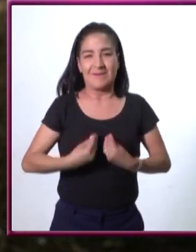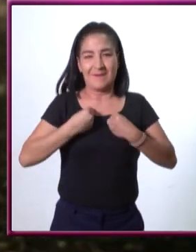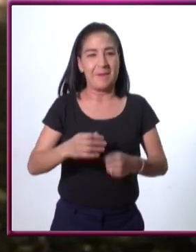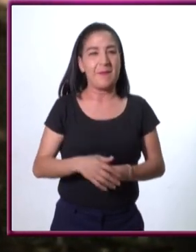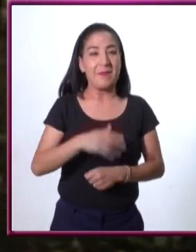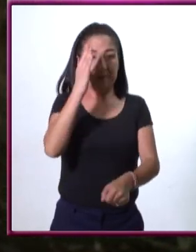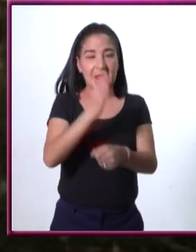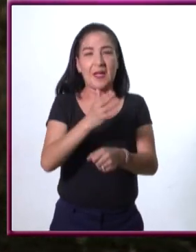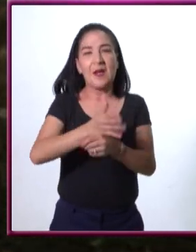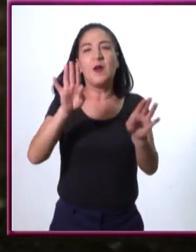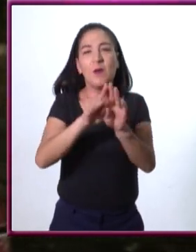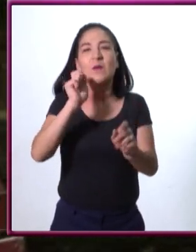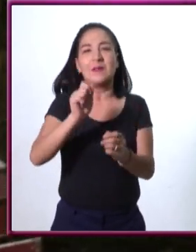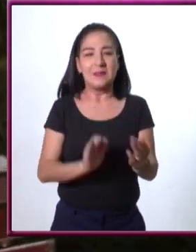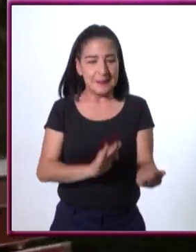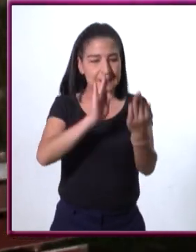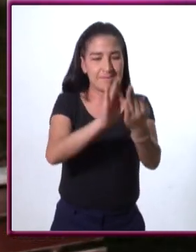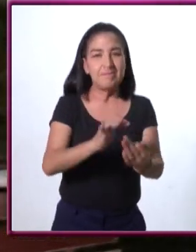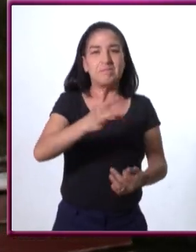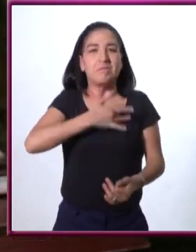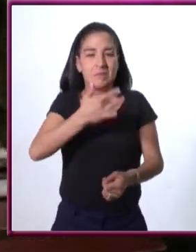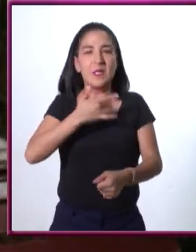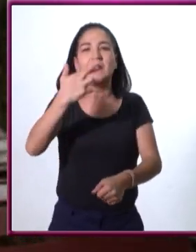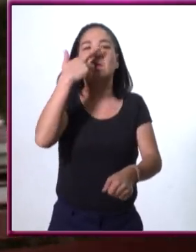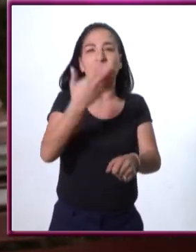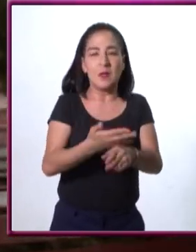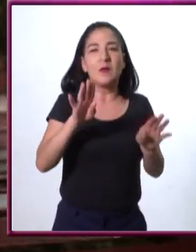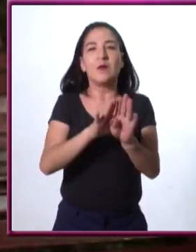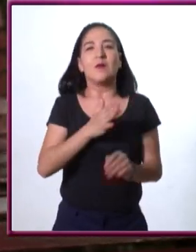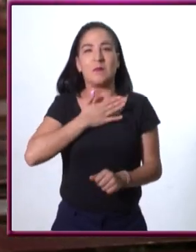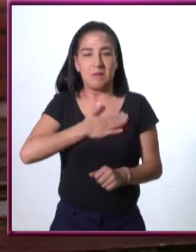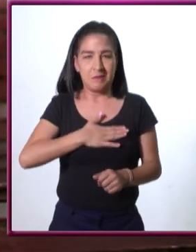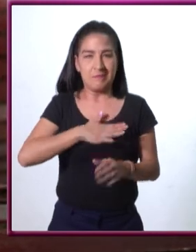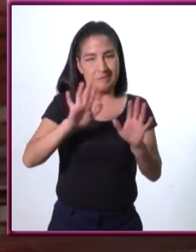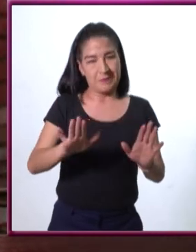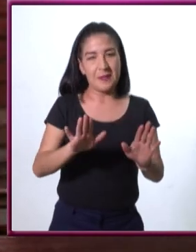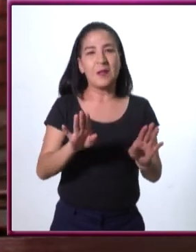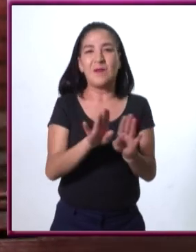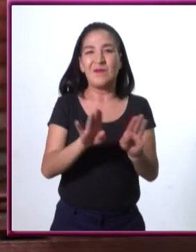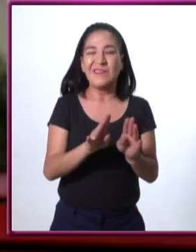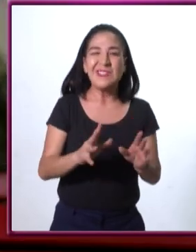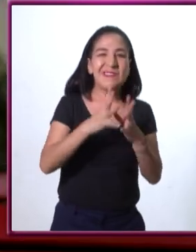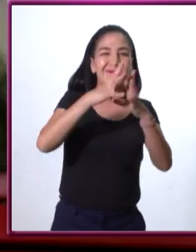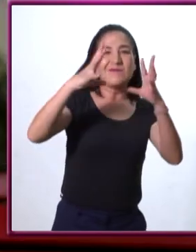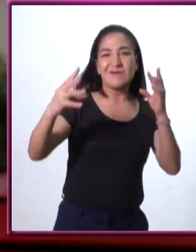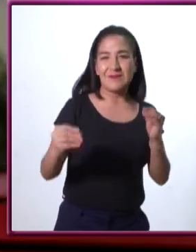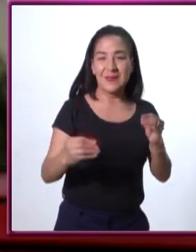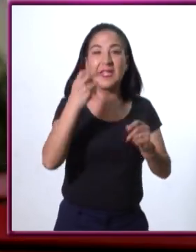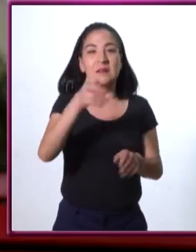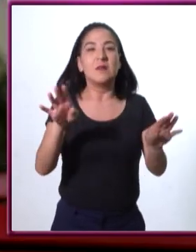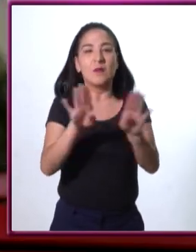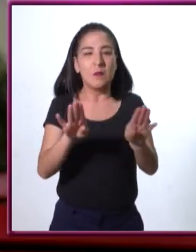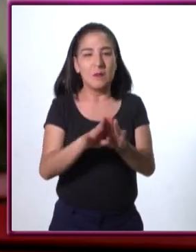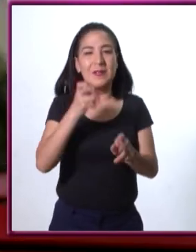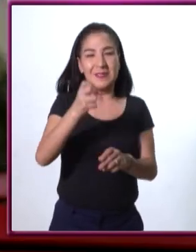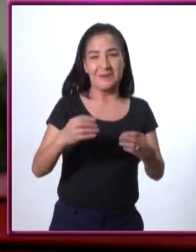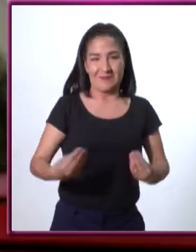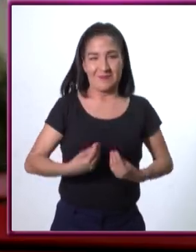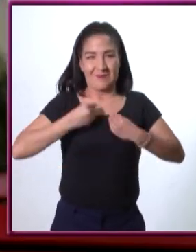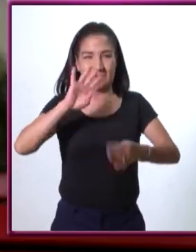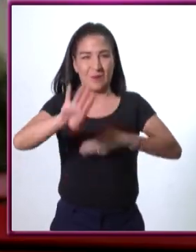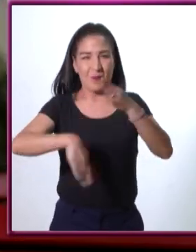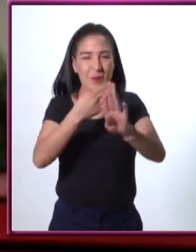castigo no nos acerca a la responsabilidad ni a la justicia. Al contrario, nos aleja. Comenzar a cambiar el mundo en el que vivimos